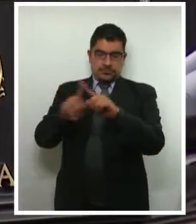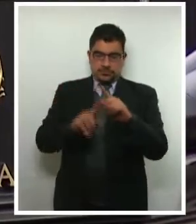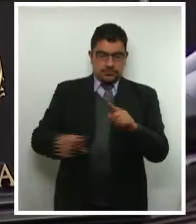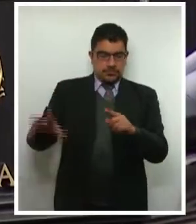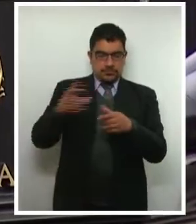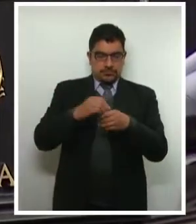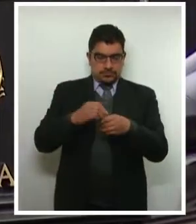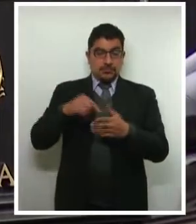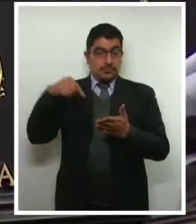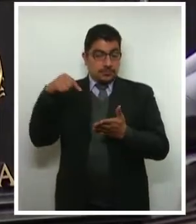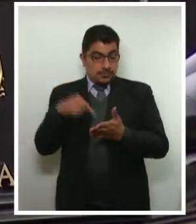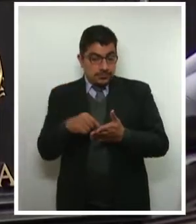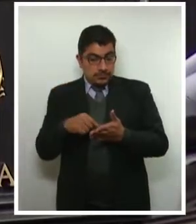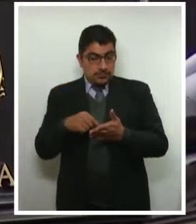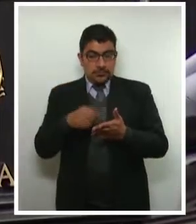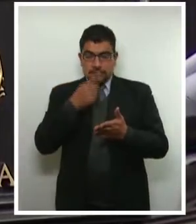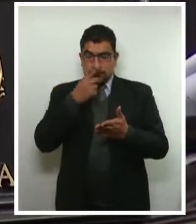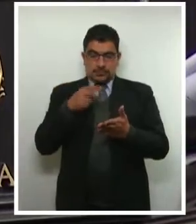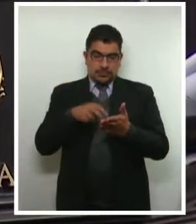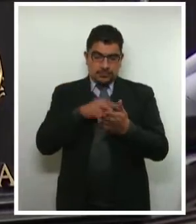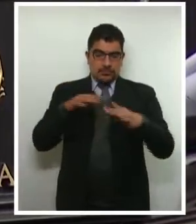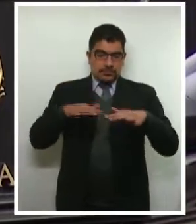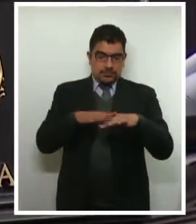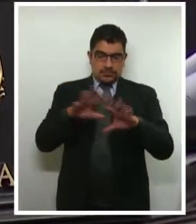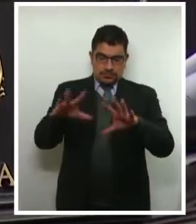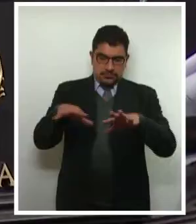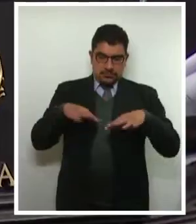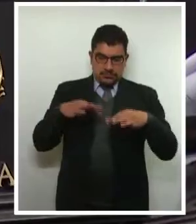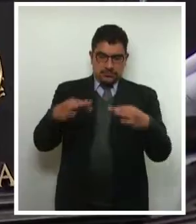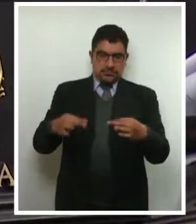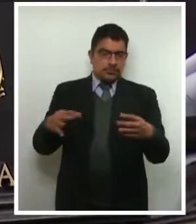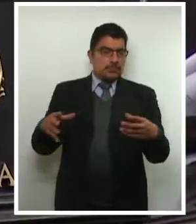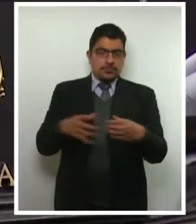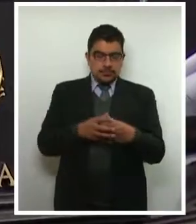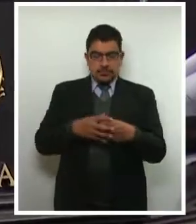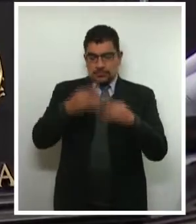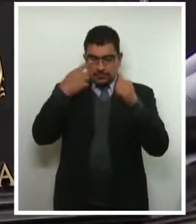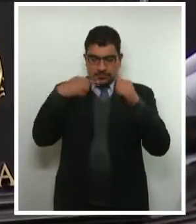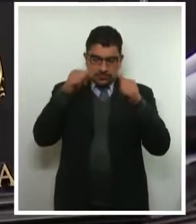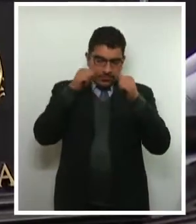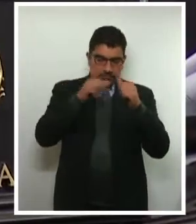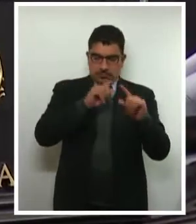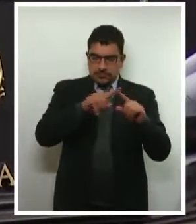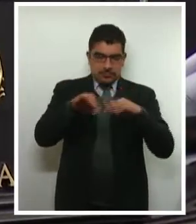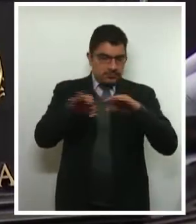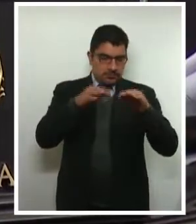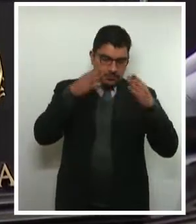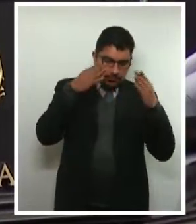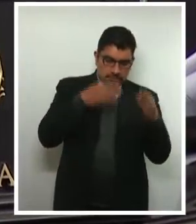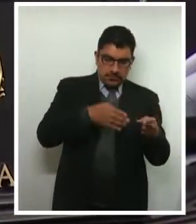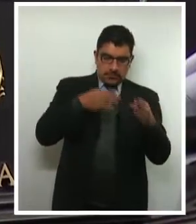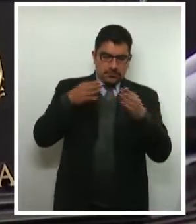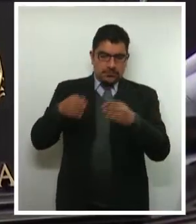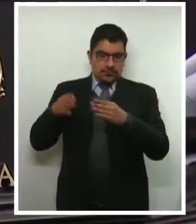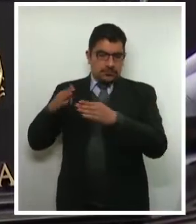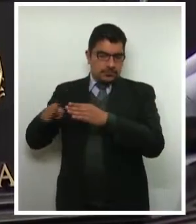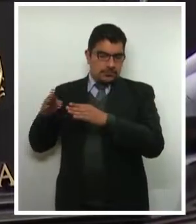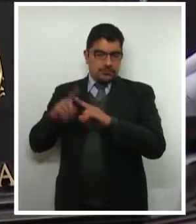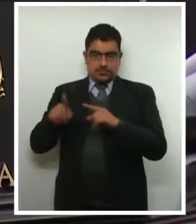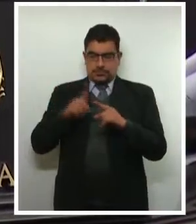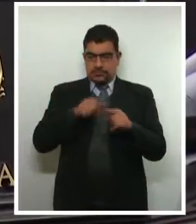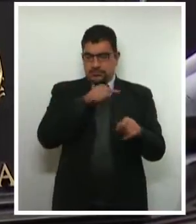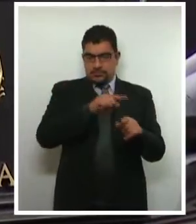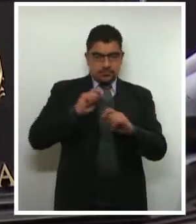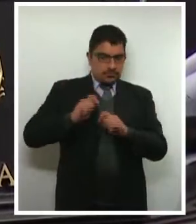aquí viene el cambio, se constituirán para atender la función específica